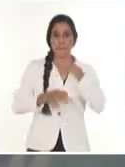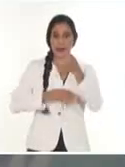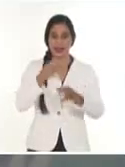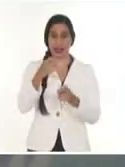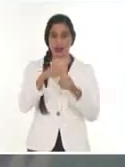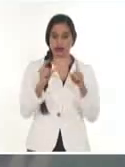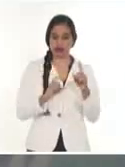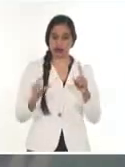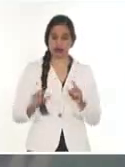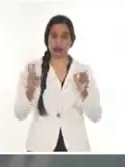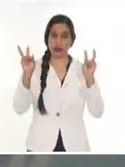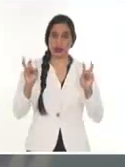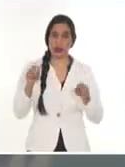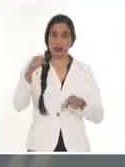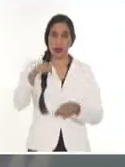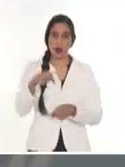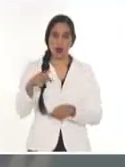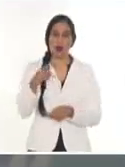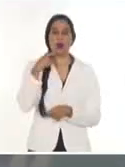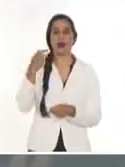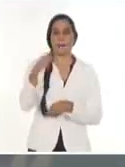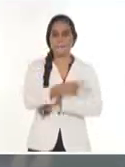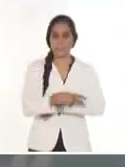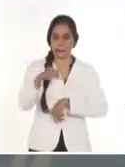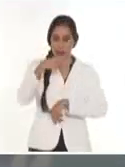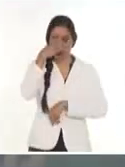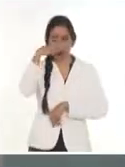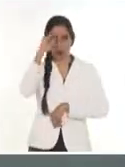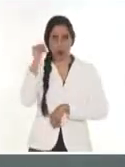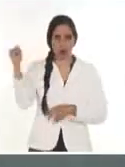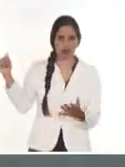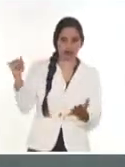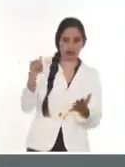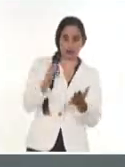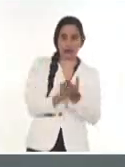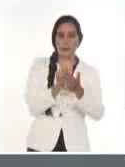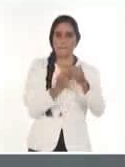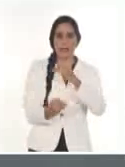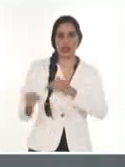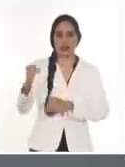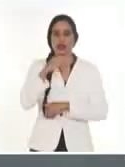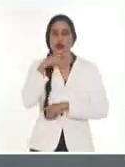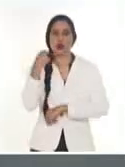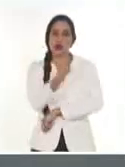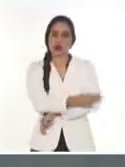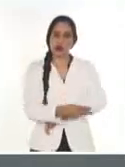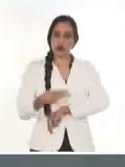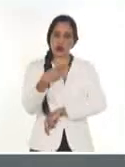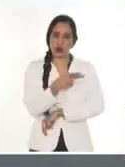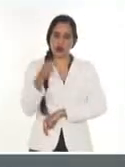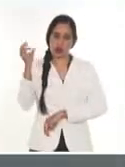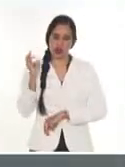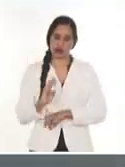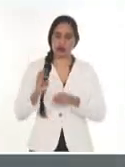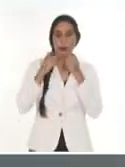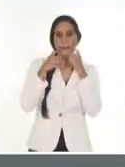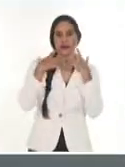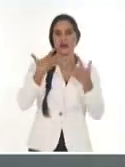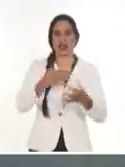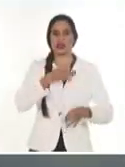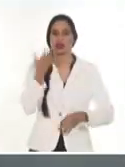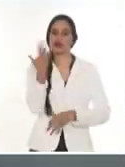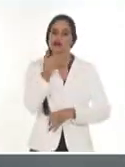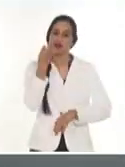instrucción que hoy llegaba a nuestro país o llegó a nuestro país el ministro de Relaciones Exteriores de Rusia, Sergei Lavrov, quien destacó la